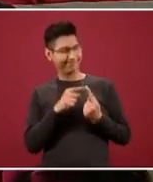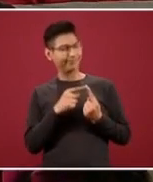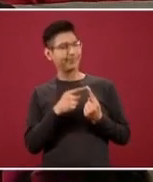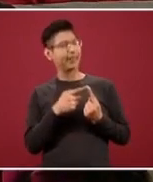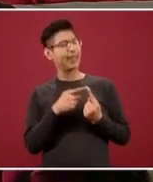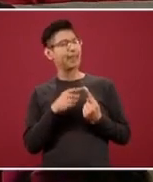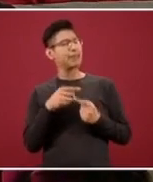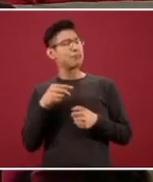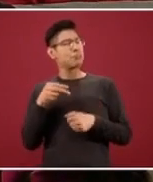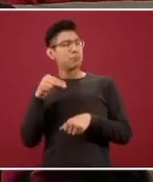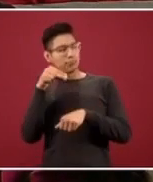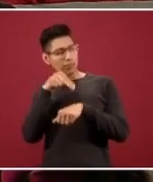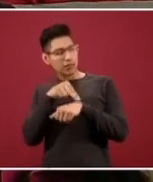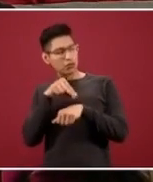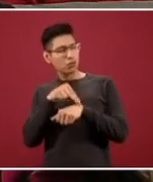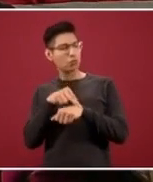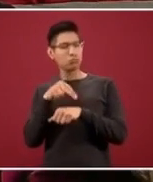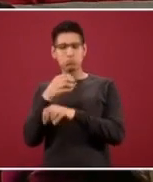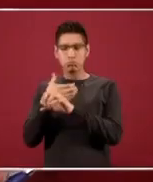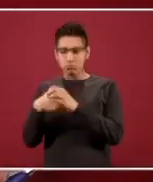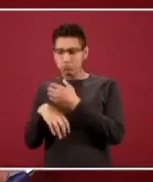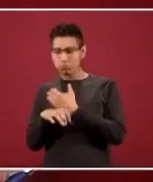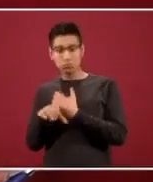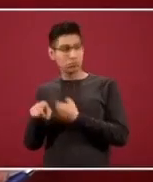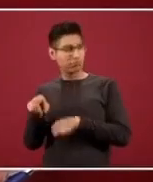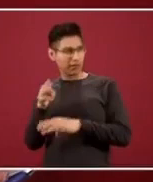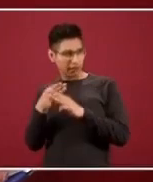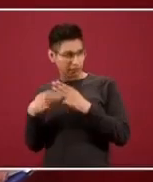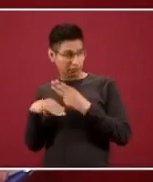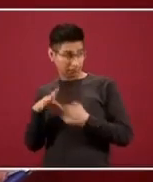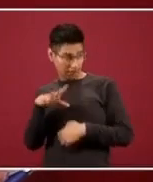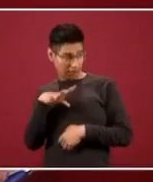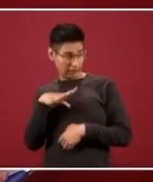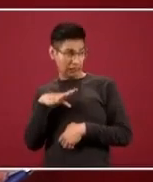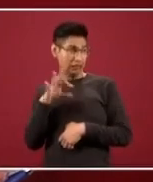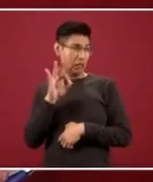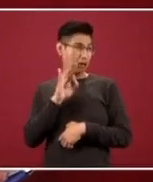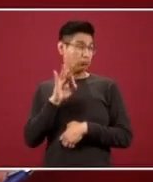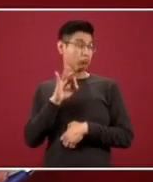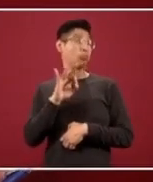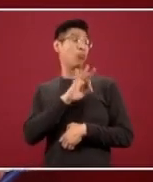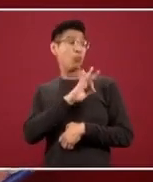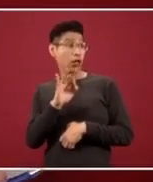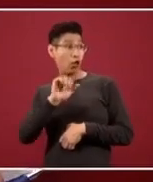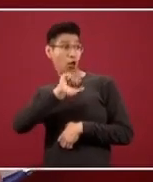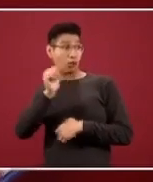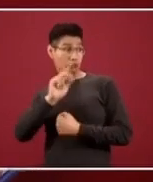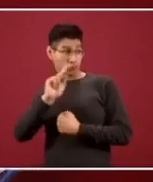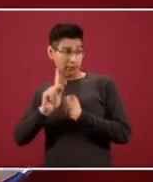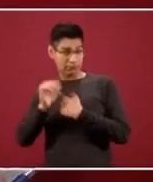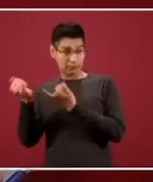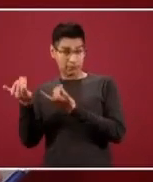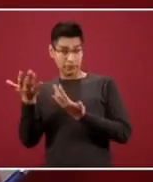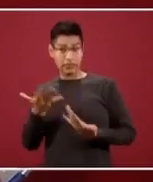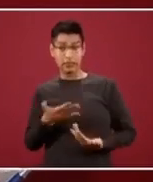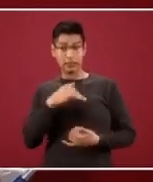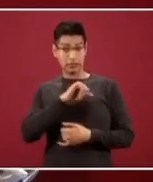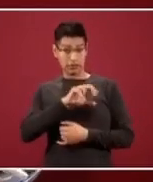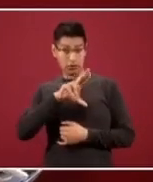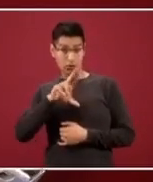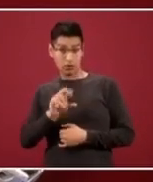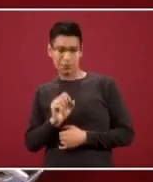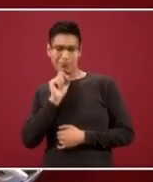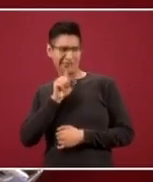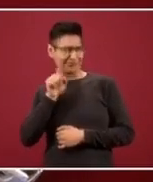insumos médicos? Saber si van a permitir la libre importación de estos insumos, sobre todo procedentes